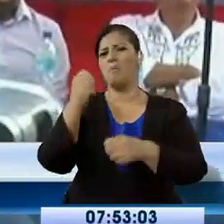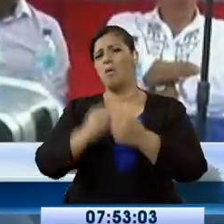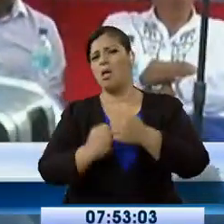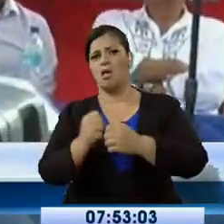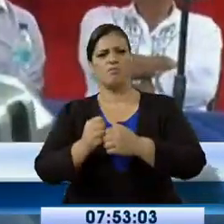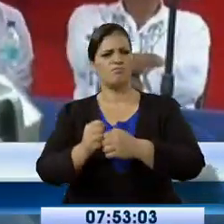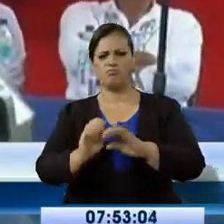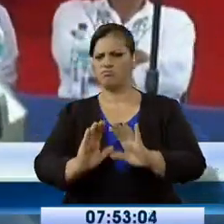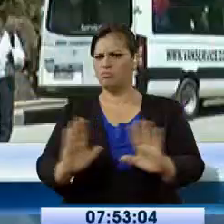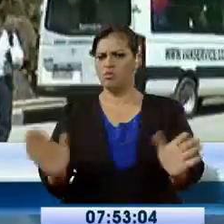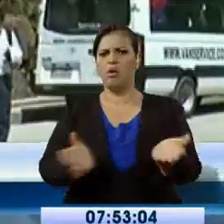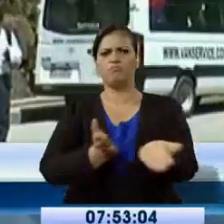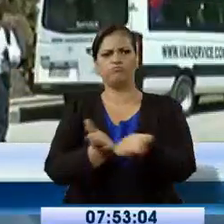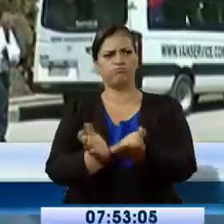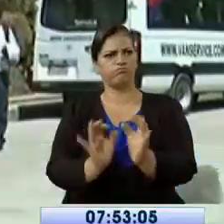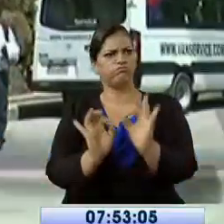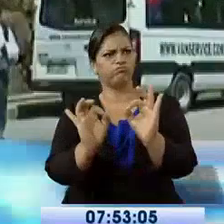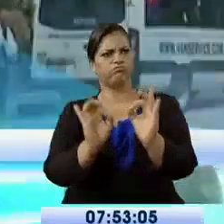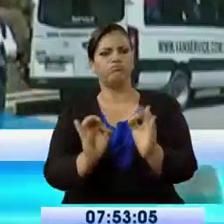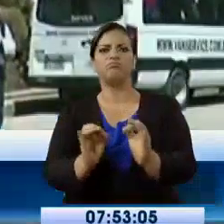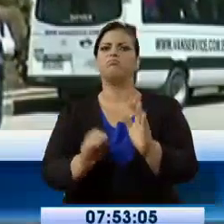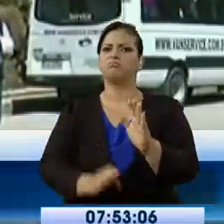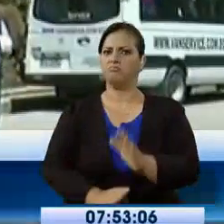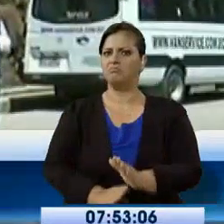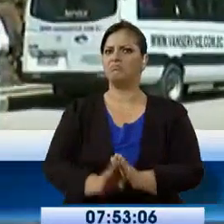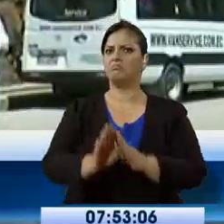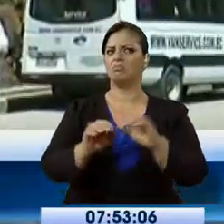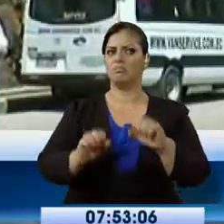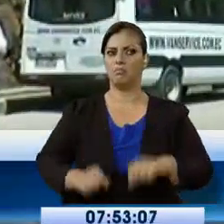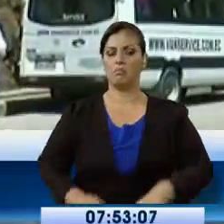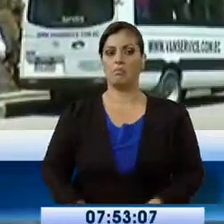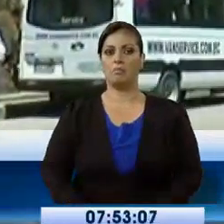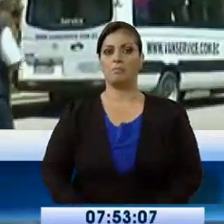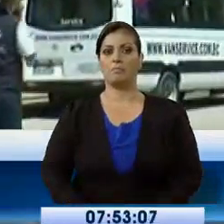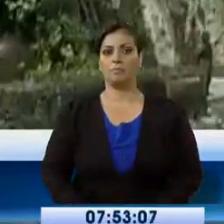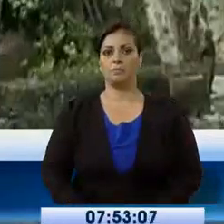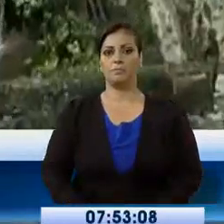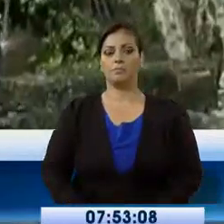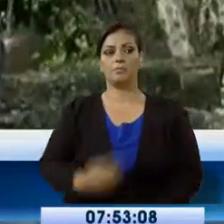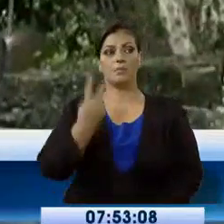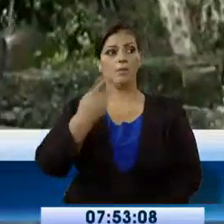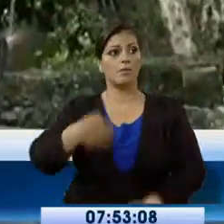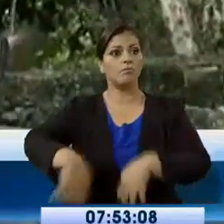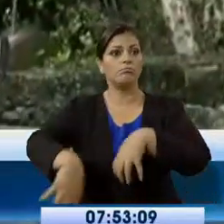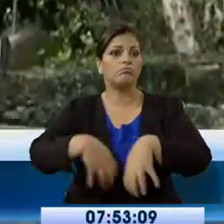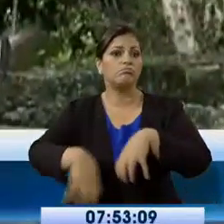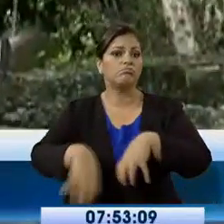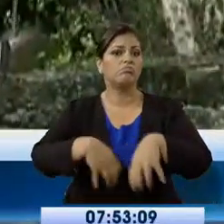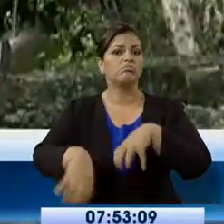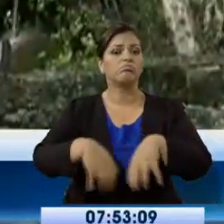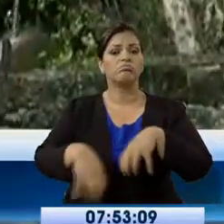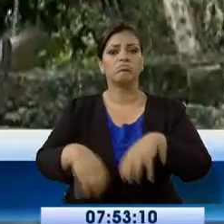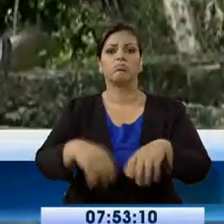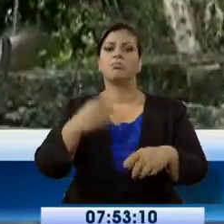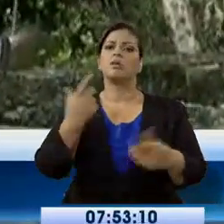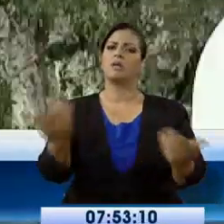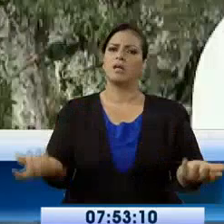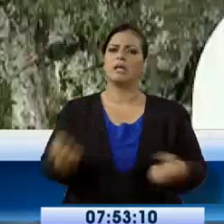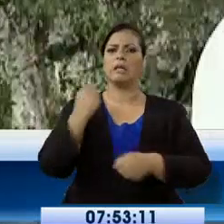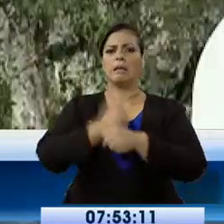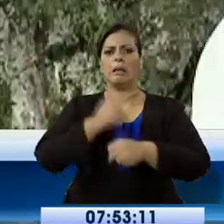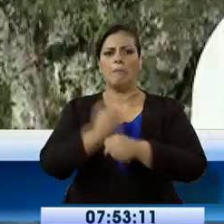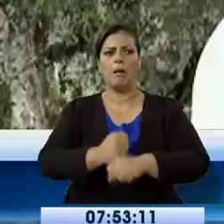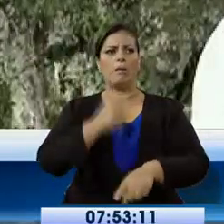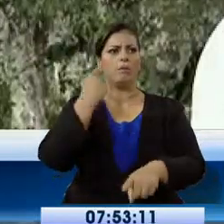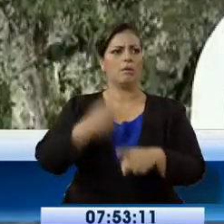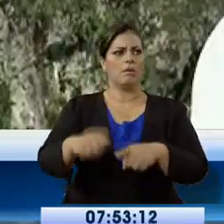el sector eléctrico. Como parte de la ejecución de Paute Sopladora, se realizaron obras de desarrollo territorial en la zona de influencia del proyecto,